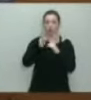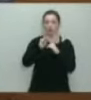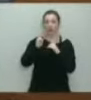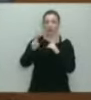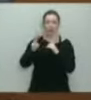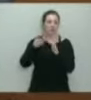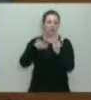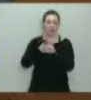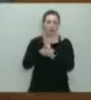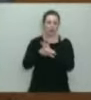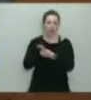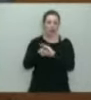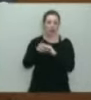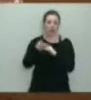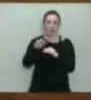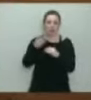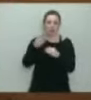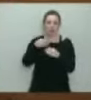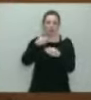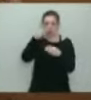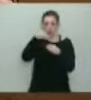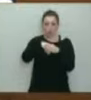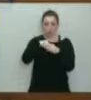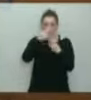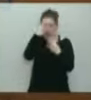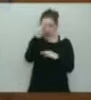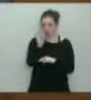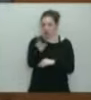buena medida su sentido, al menos